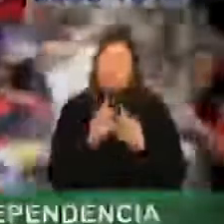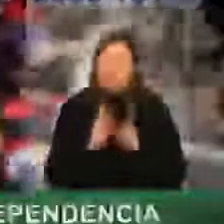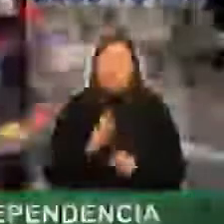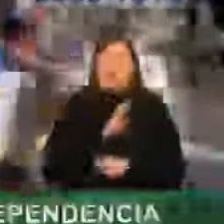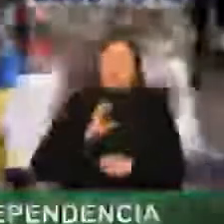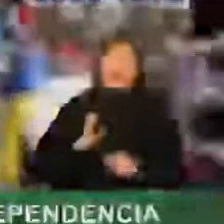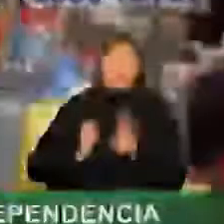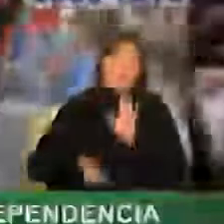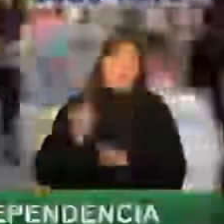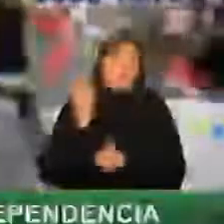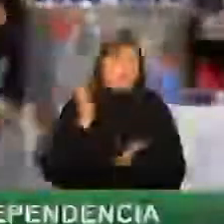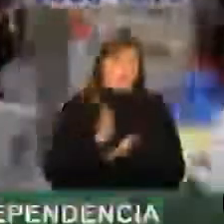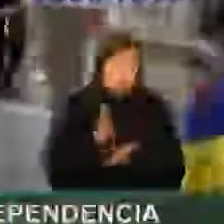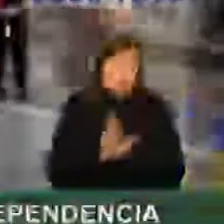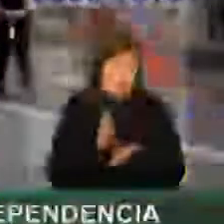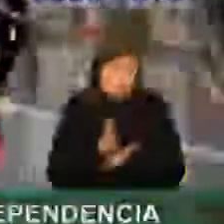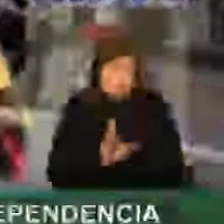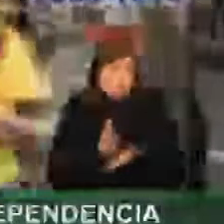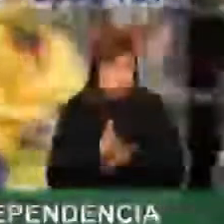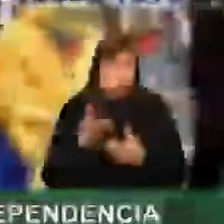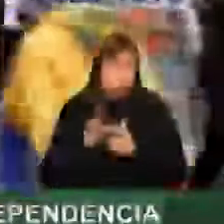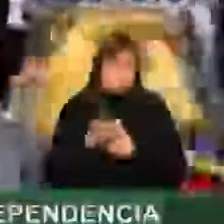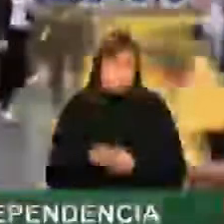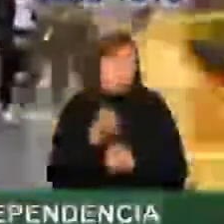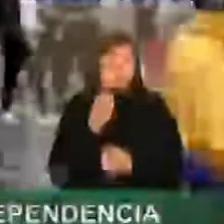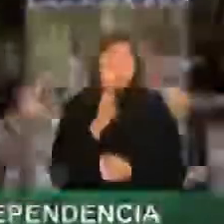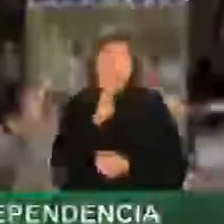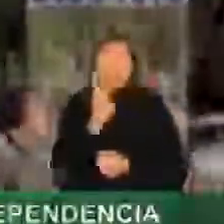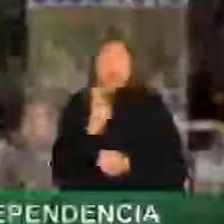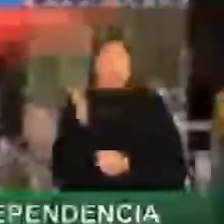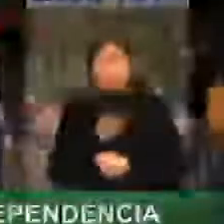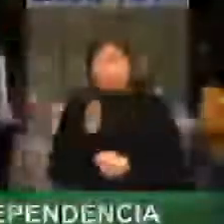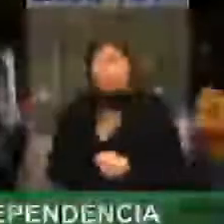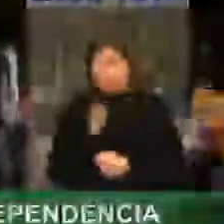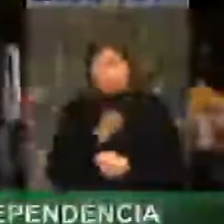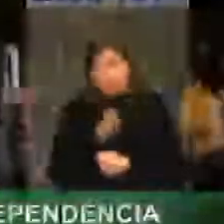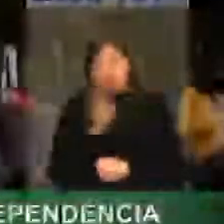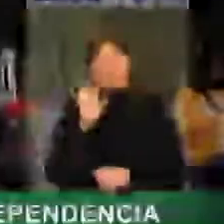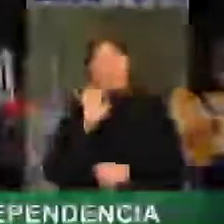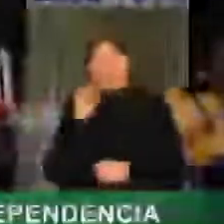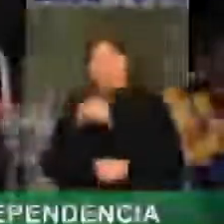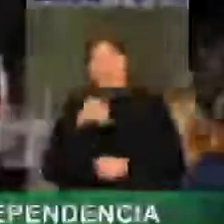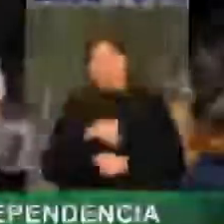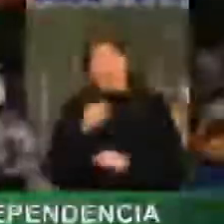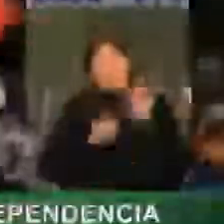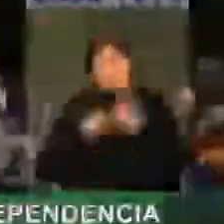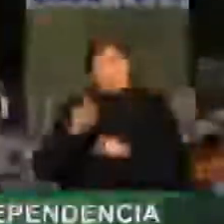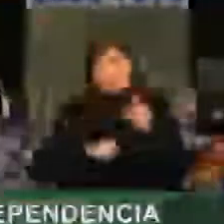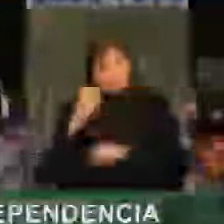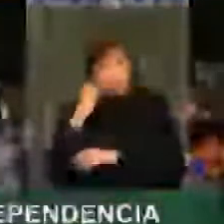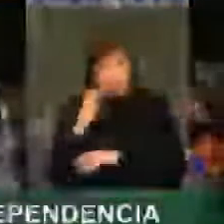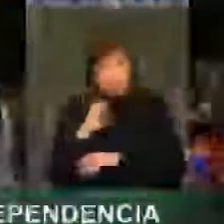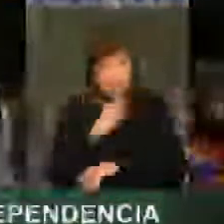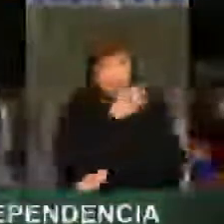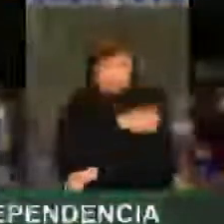los estragos causados por la pandemia, que hundió en la pobreza a 42% de los 50 millones de habitantes de Colombia. Miles de personas se dieron cita en